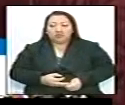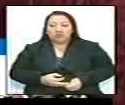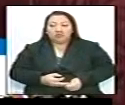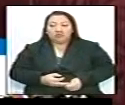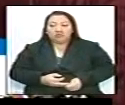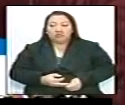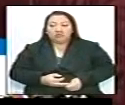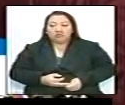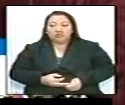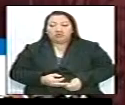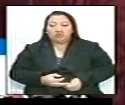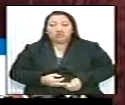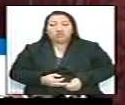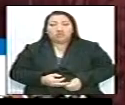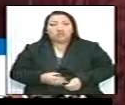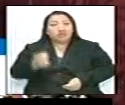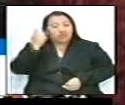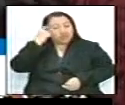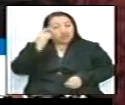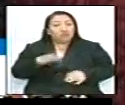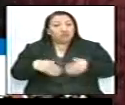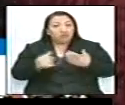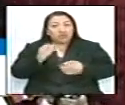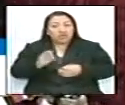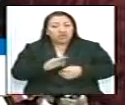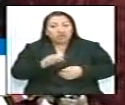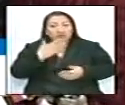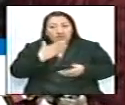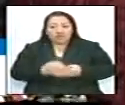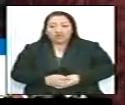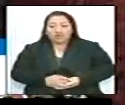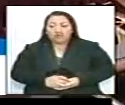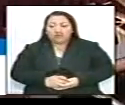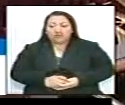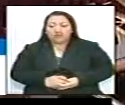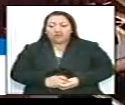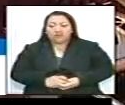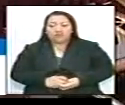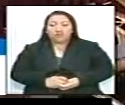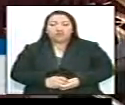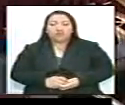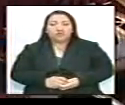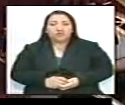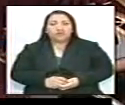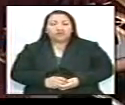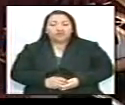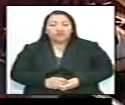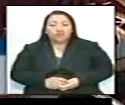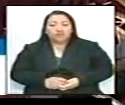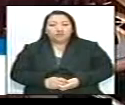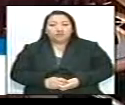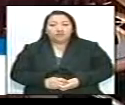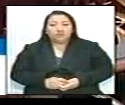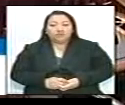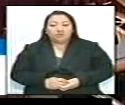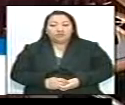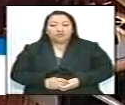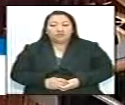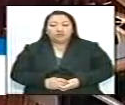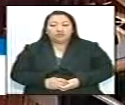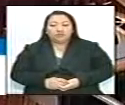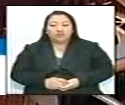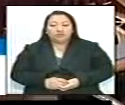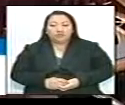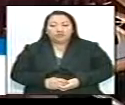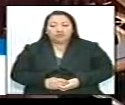esto sí es posible o no es posible. Gracias. Gracias, congresista Patricia Donaire.